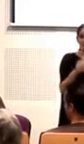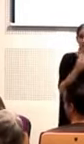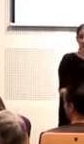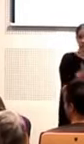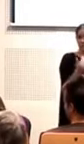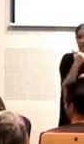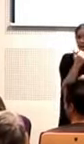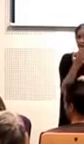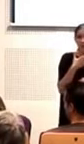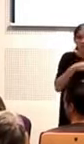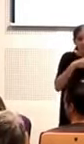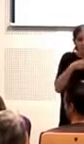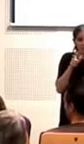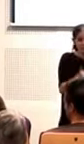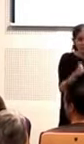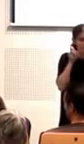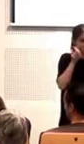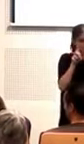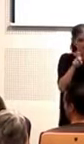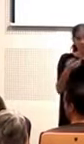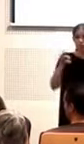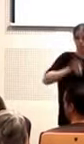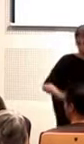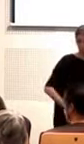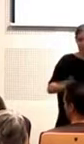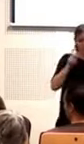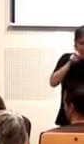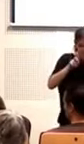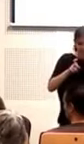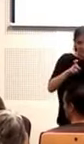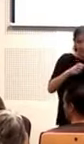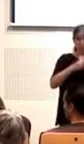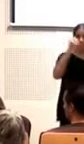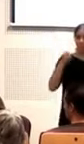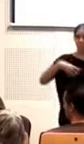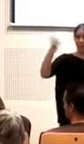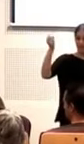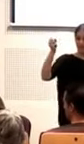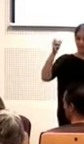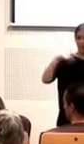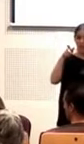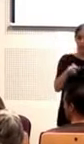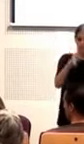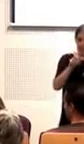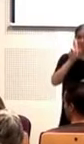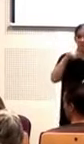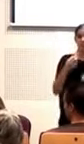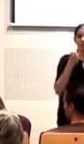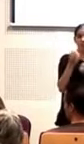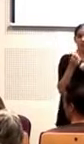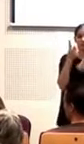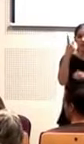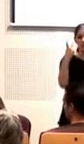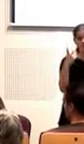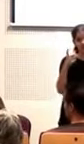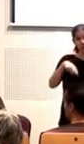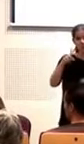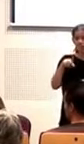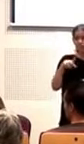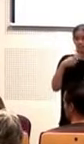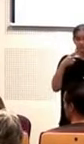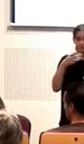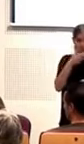más formada, por supuesto, los profesionales, pero a la vez las propias personas informadas, porque a veces no conocer ni nuestro